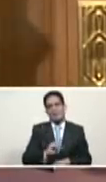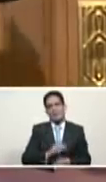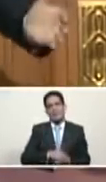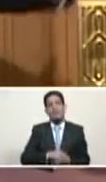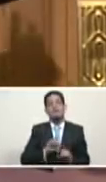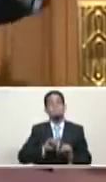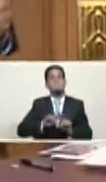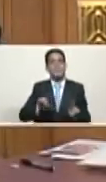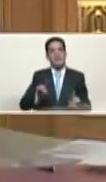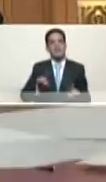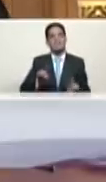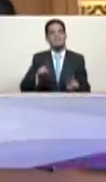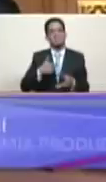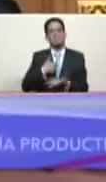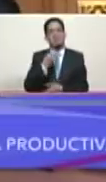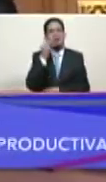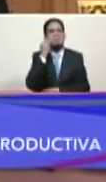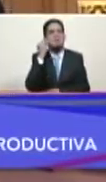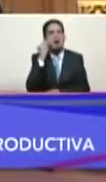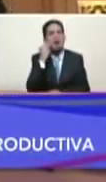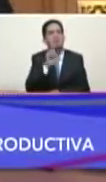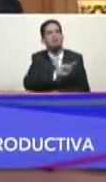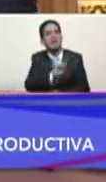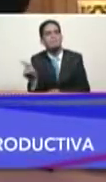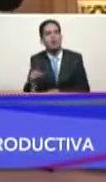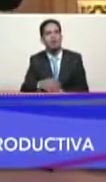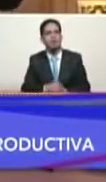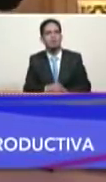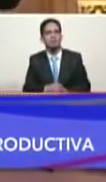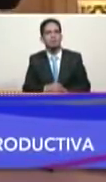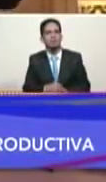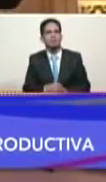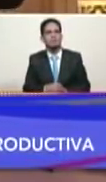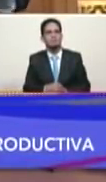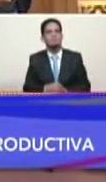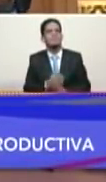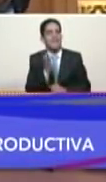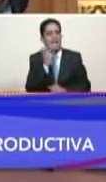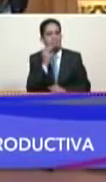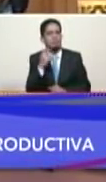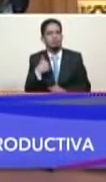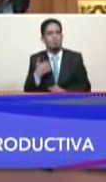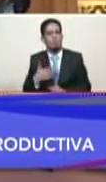tampoco soy un obtuso. Si puedo traer, por ejemplo,